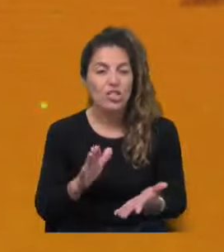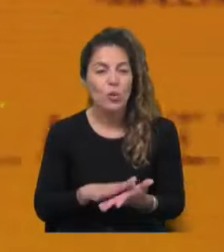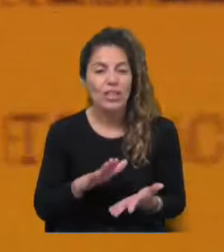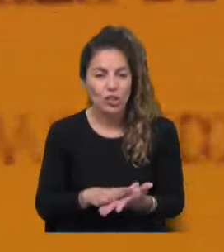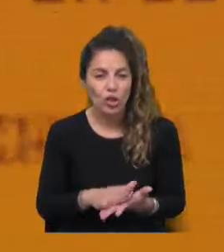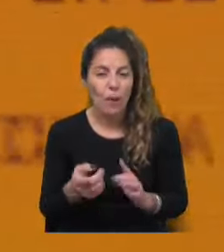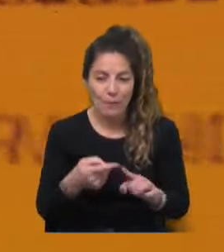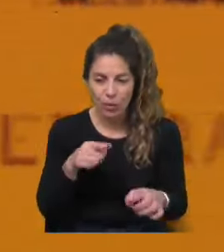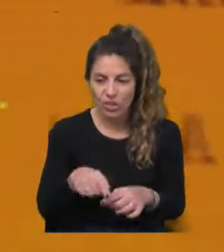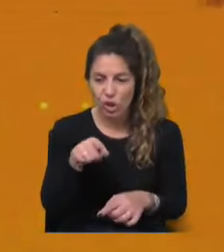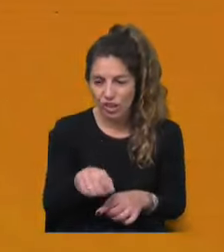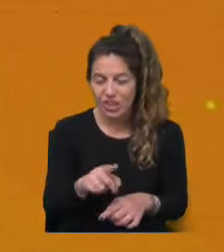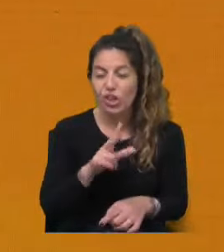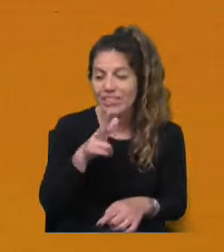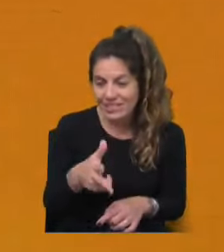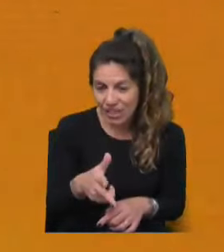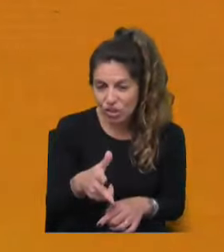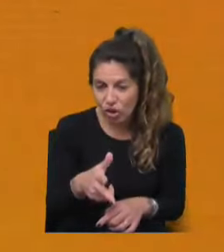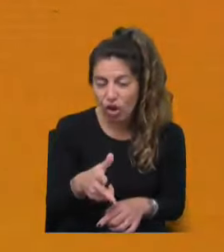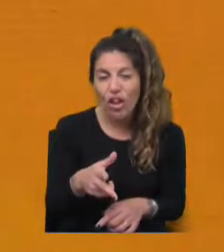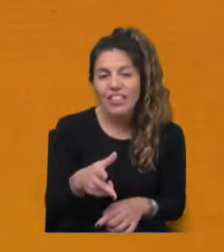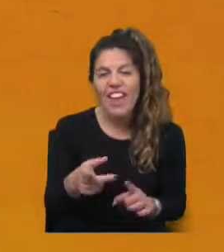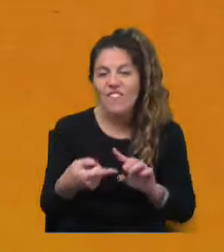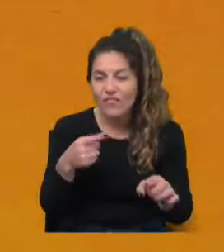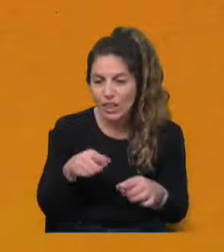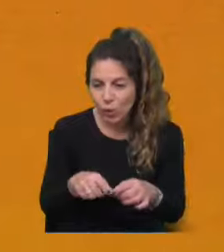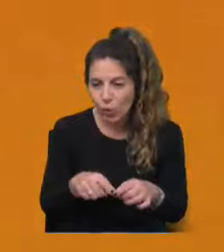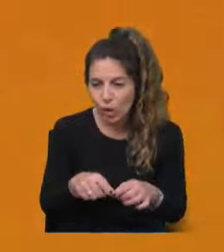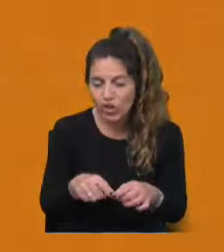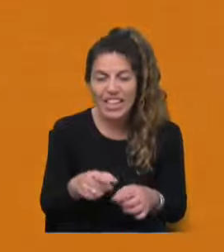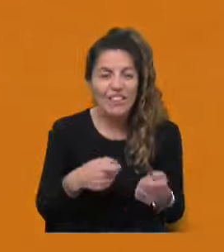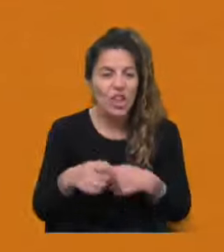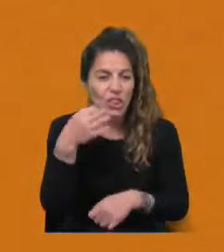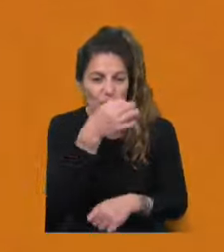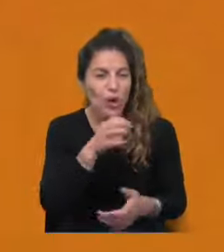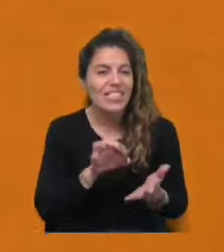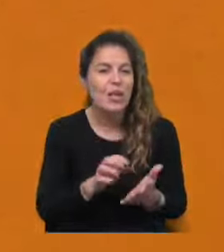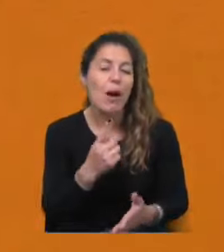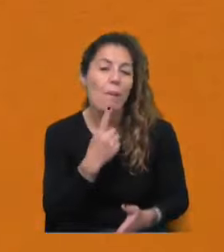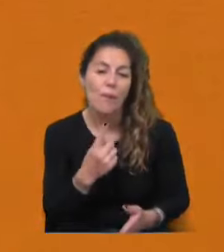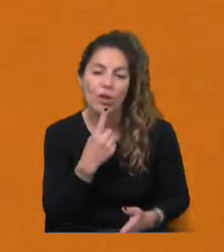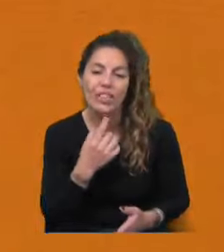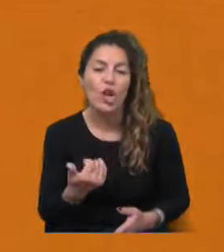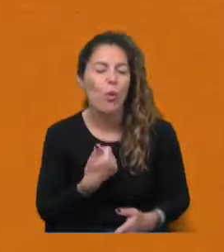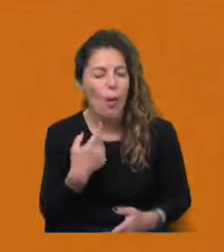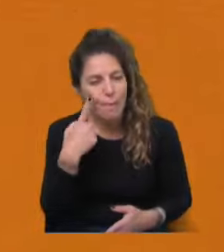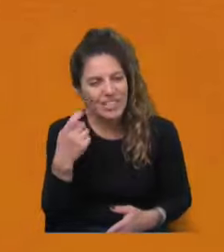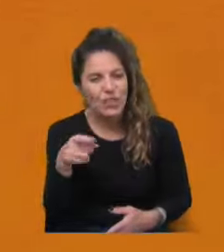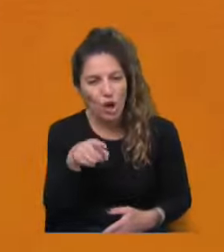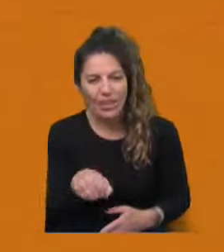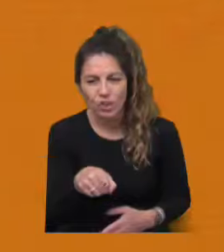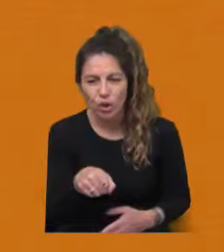bueno, en vinculación con esto que estamos diciendo, ¿no? De vínculos entre el narcotráfico y el sistema político y cómo es percibido esto